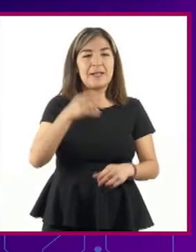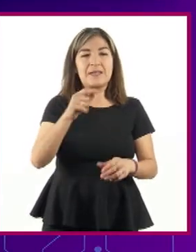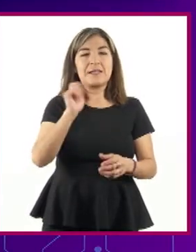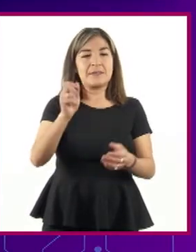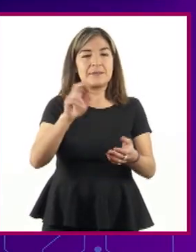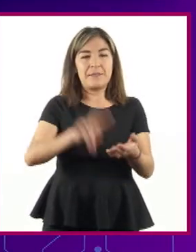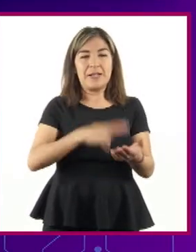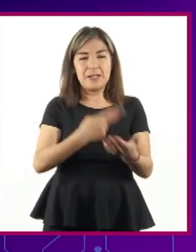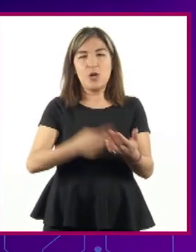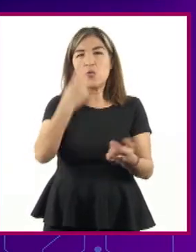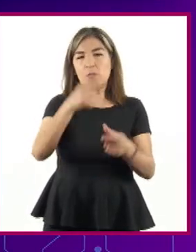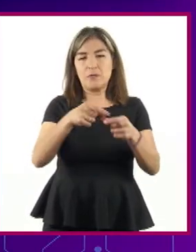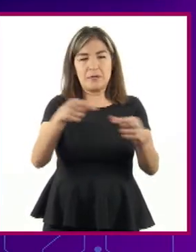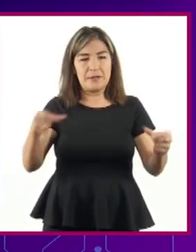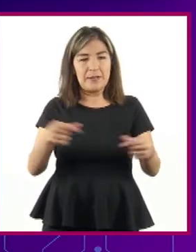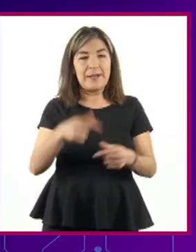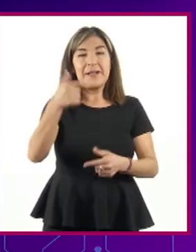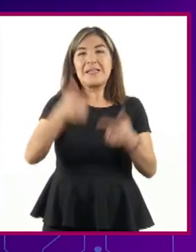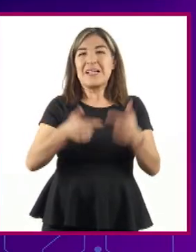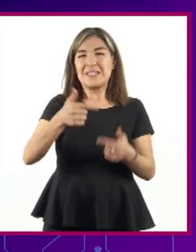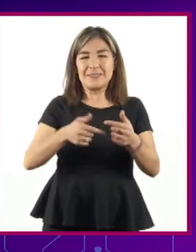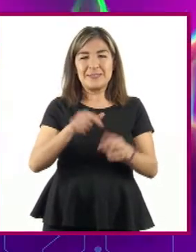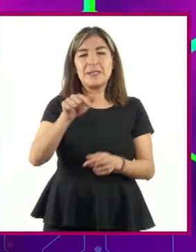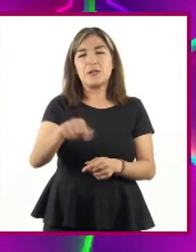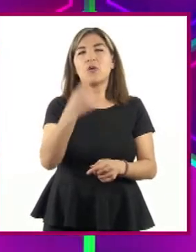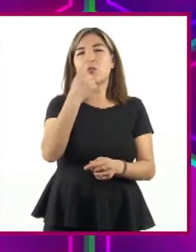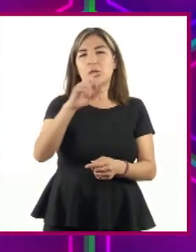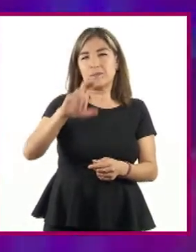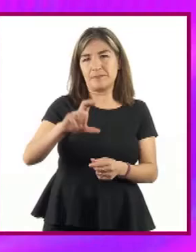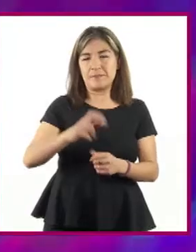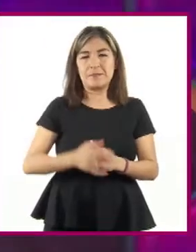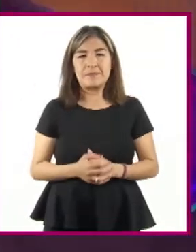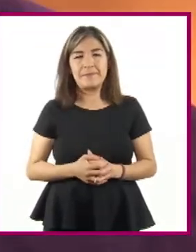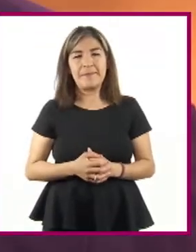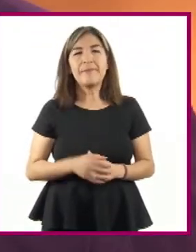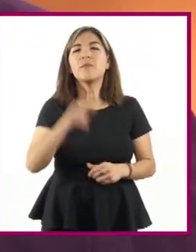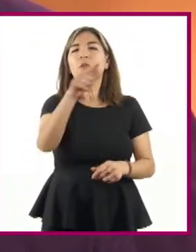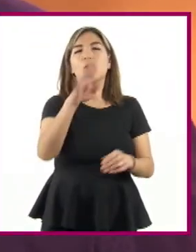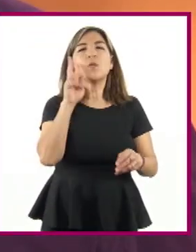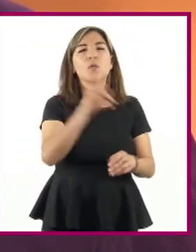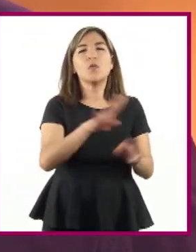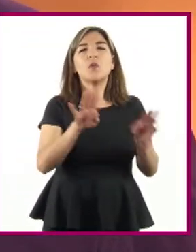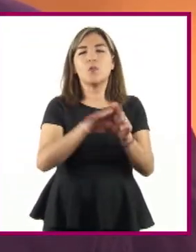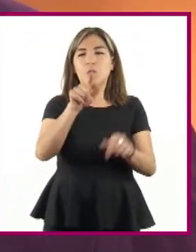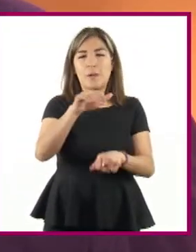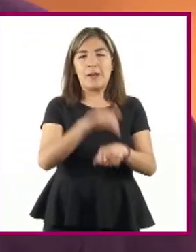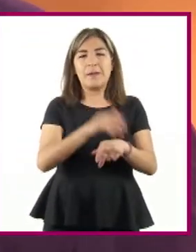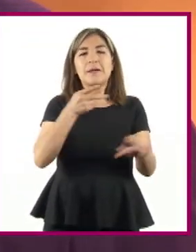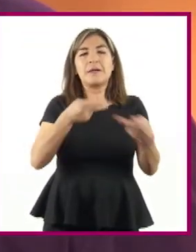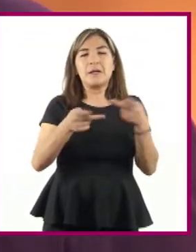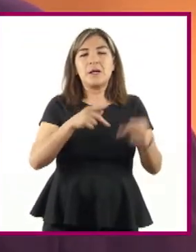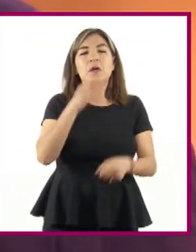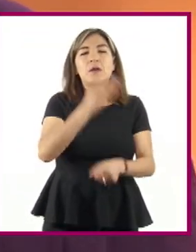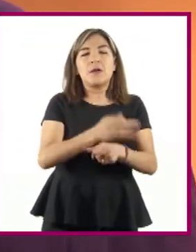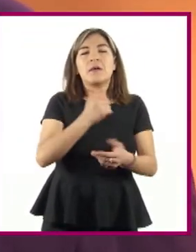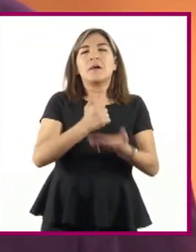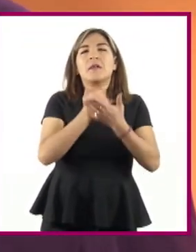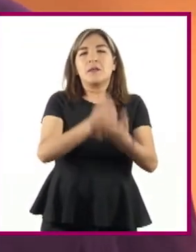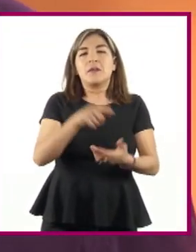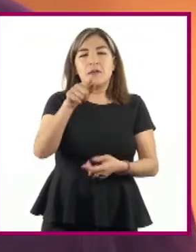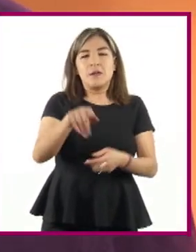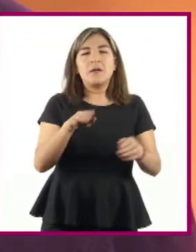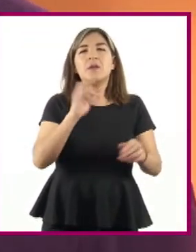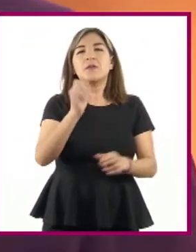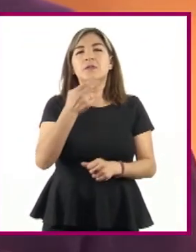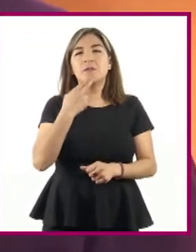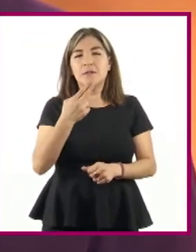condensada media lata. Vamos a determinar qué procedimiento debe seguir tu amiga. Para esto podemos apoyarnos en el